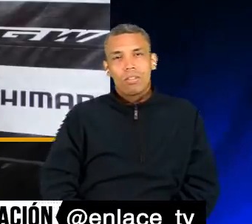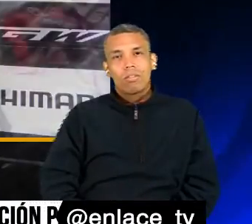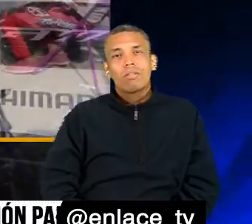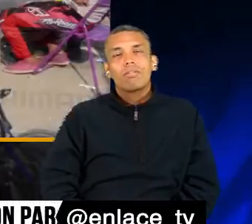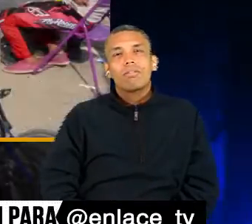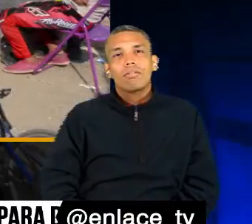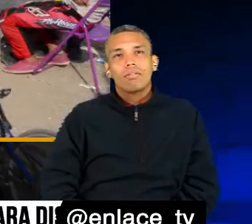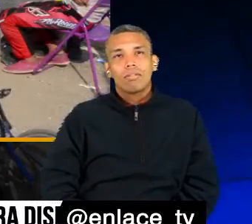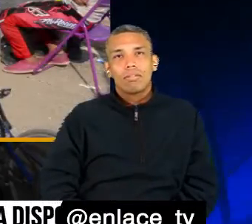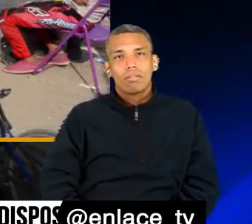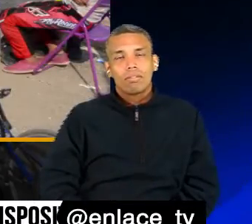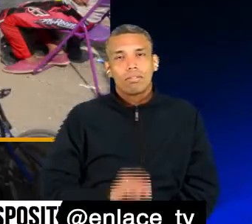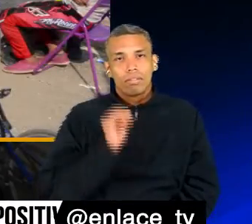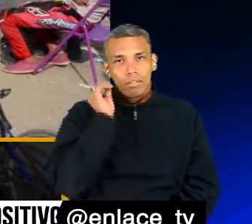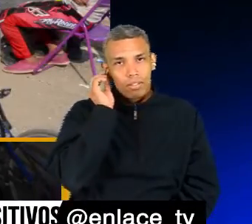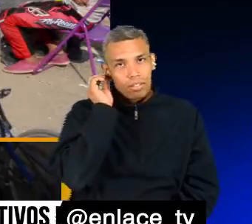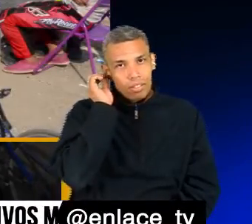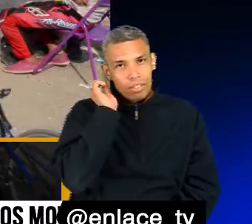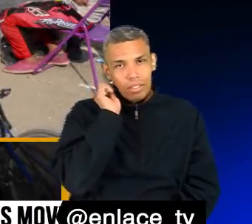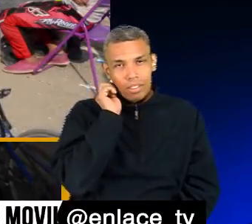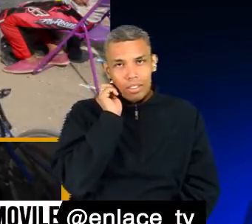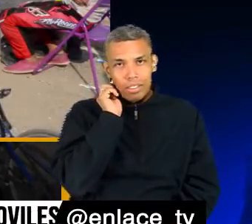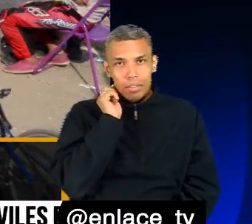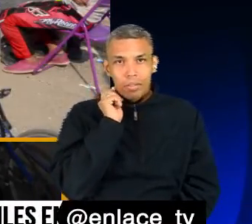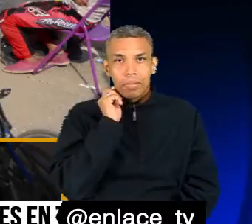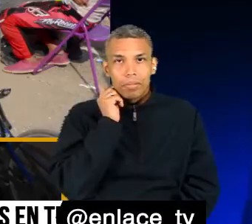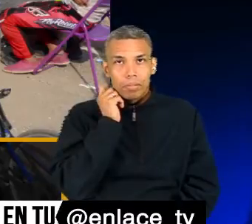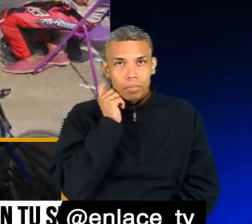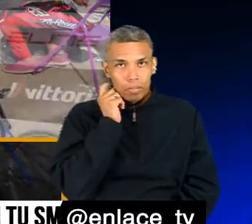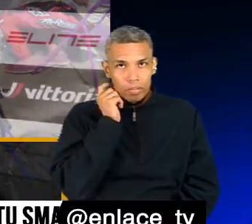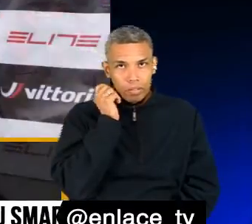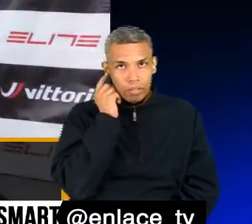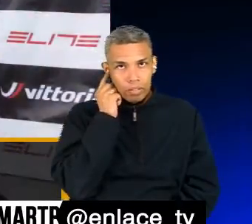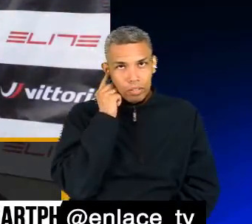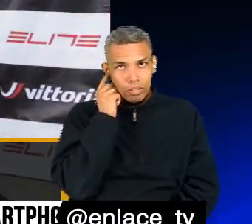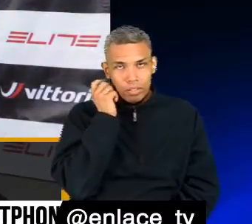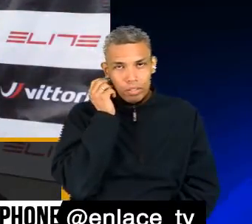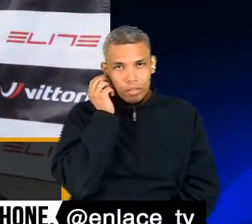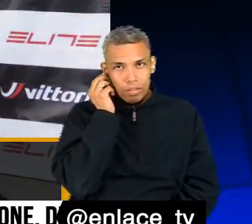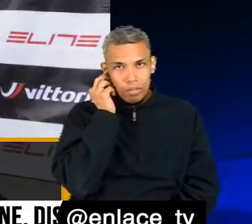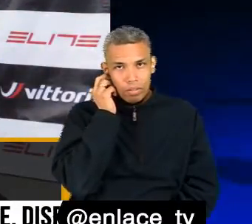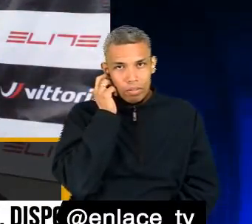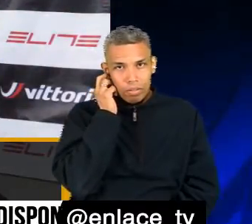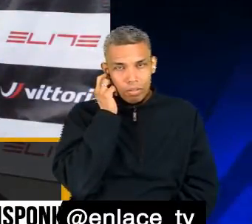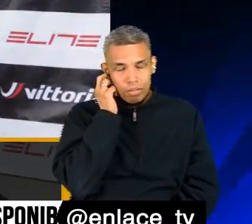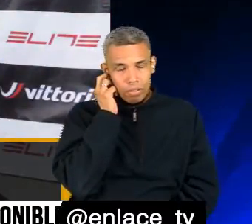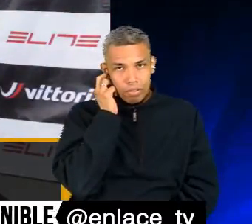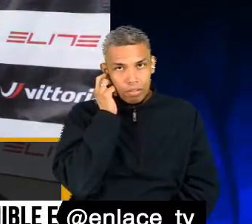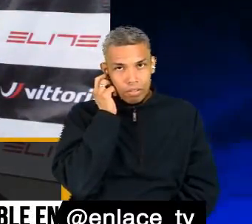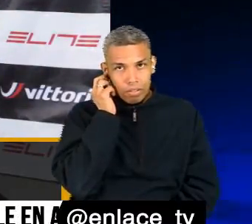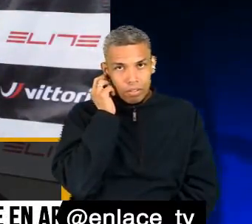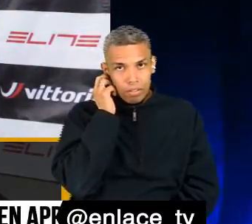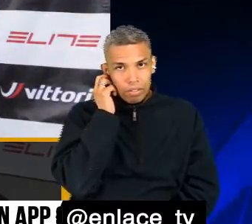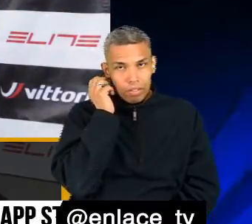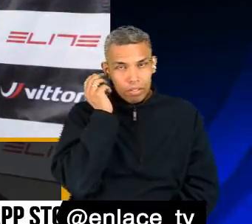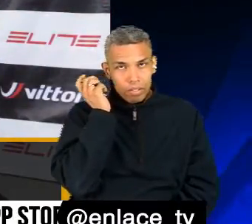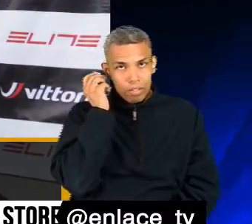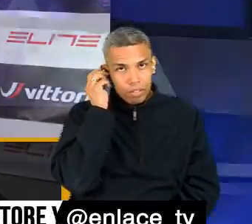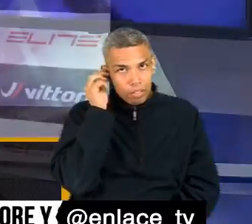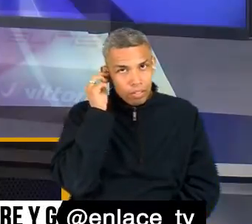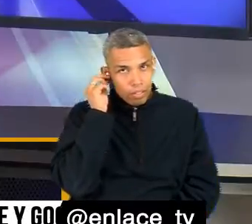alimentación. Santiago, éxitos para usted y para sus compañeros en esta nueva etapa para estar ahora en el